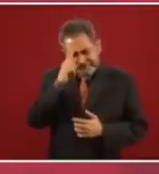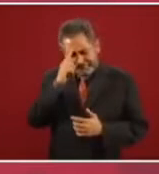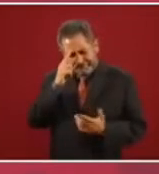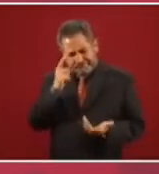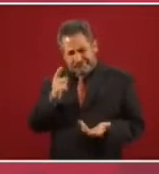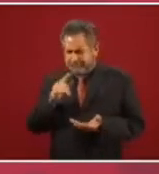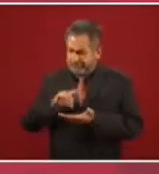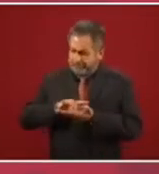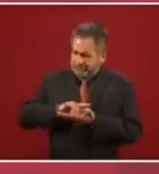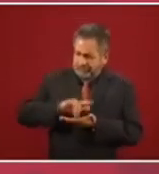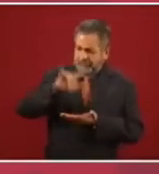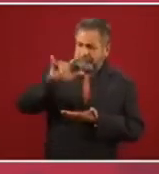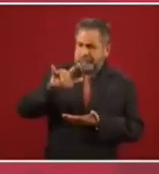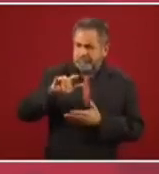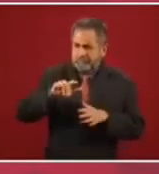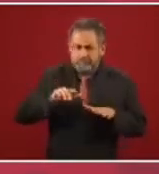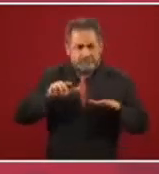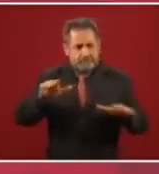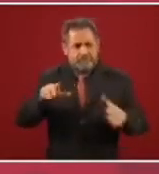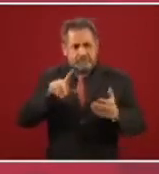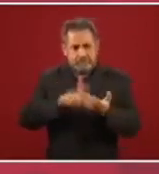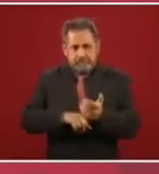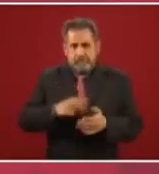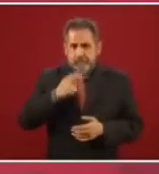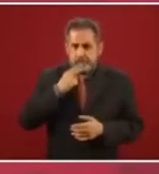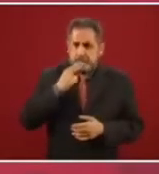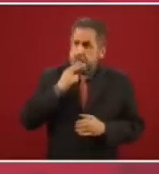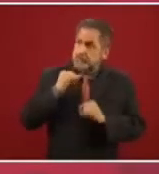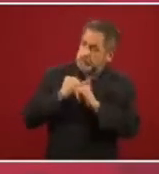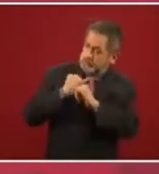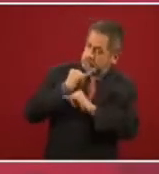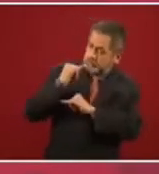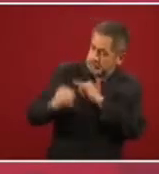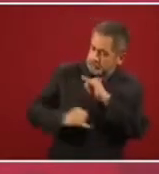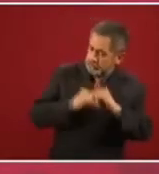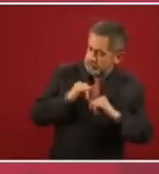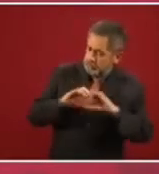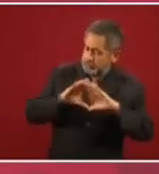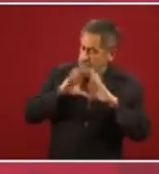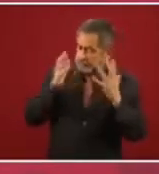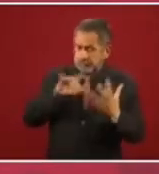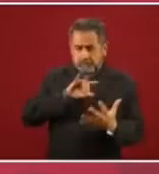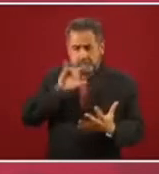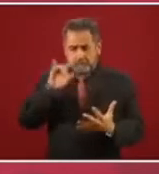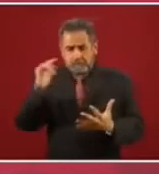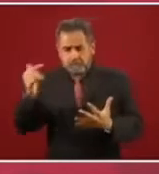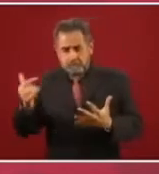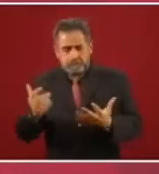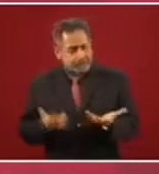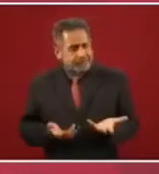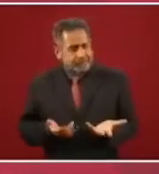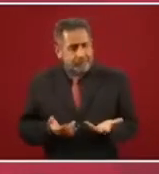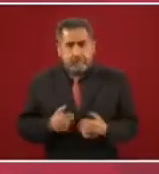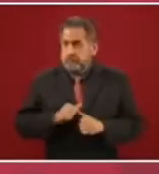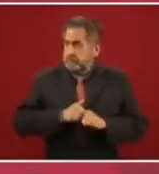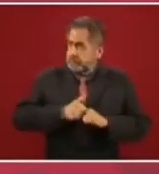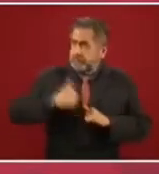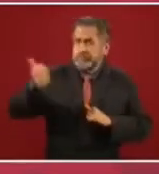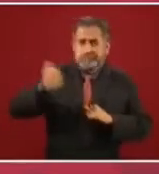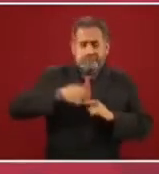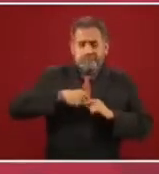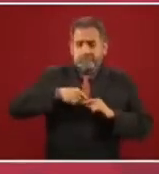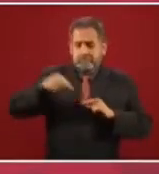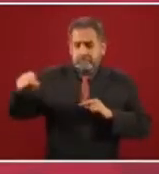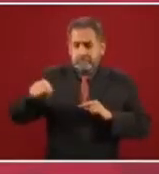avión tenía que usarse para giras internacionales, o sea, para volar